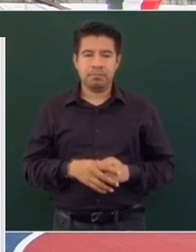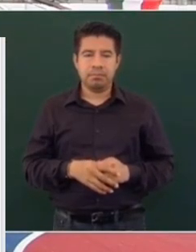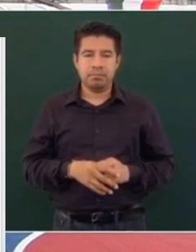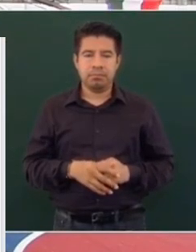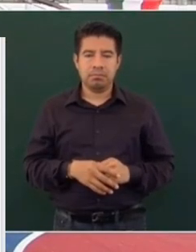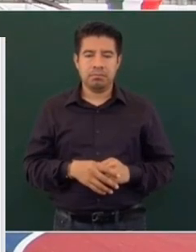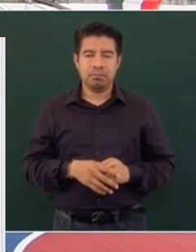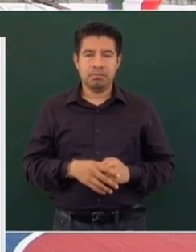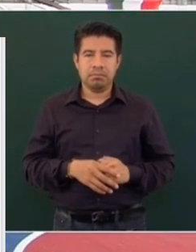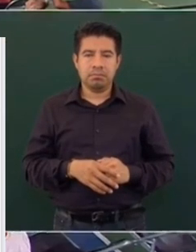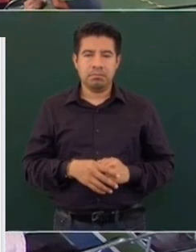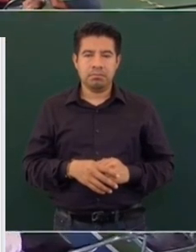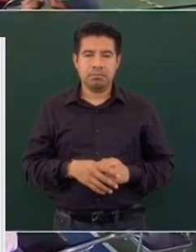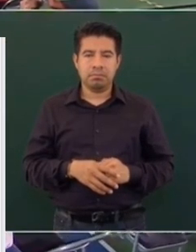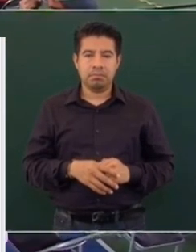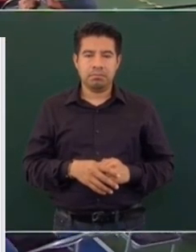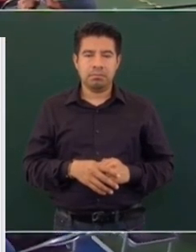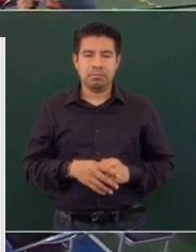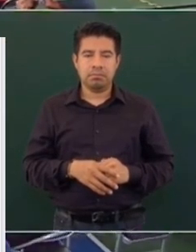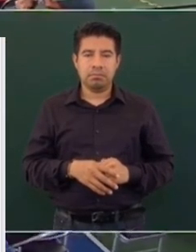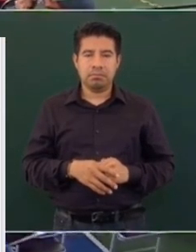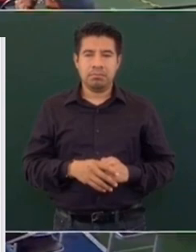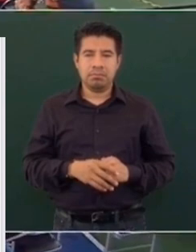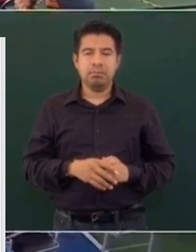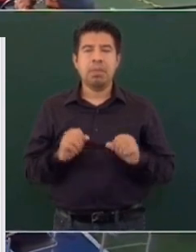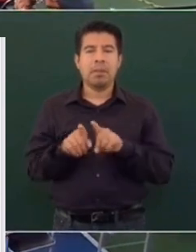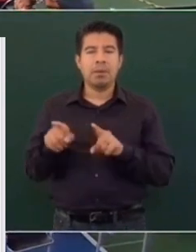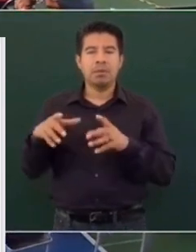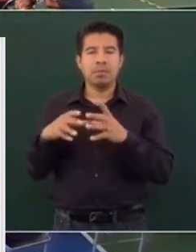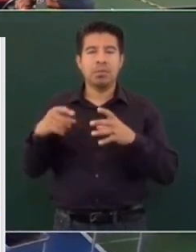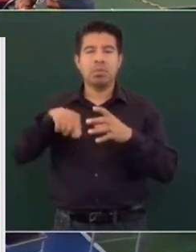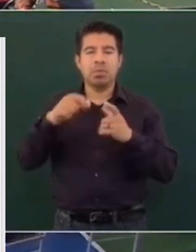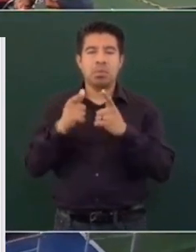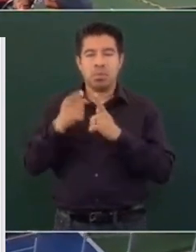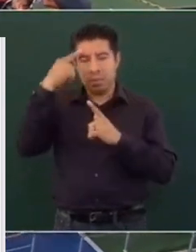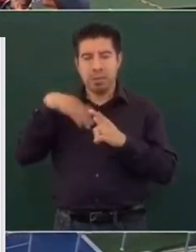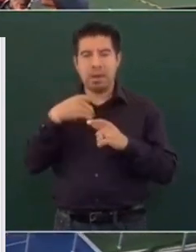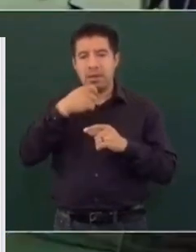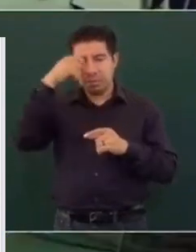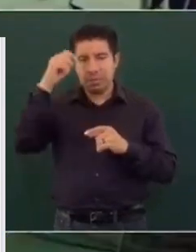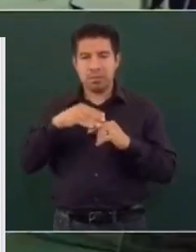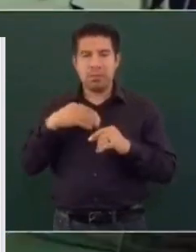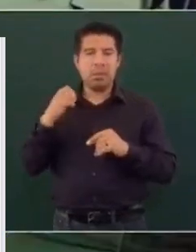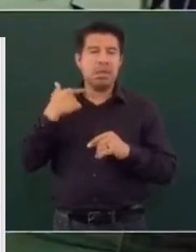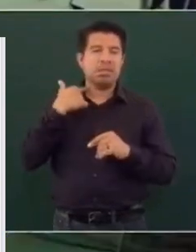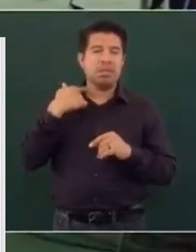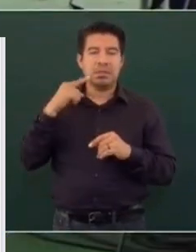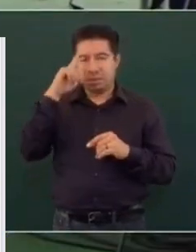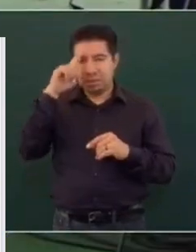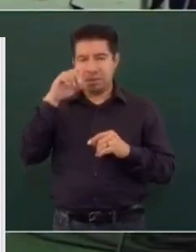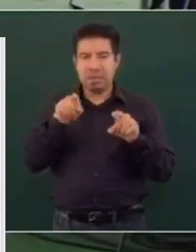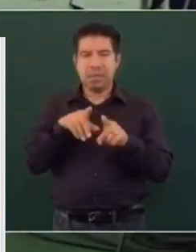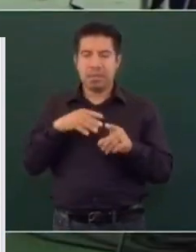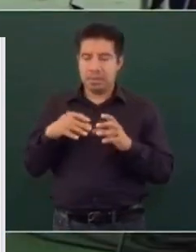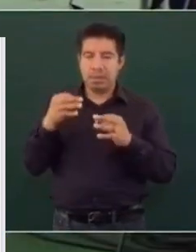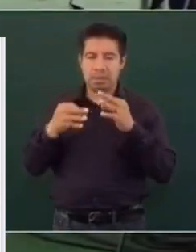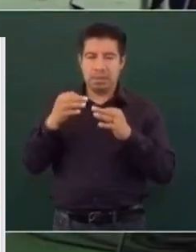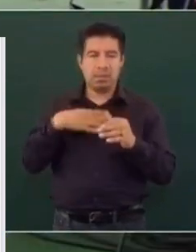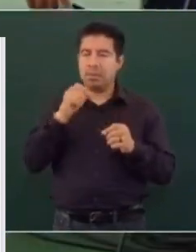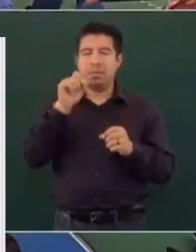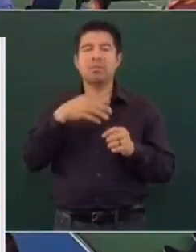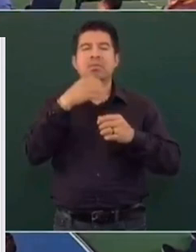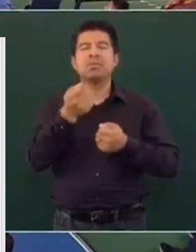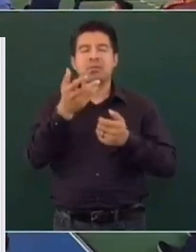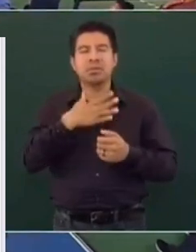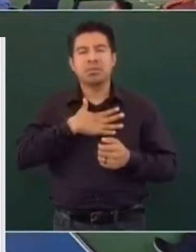elección. También están trabajando con ellos exconsejeros del entonces Instituto Federal Electoral, presidentes, Valdés Urita, también del Tribunal Electoral. ¿Qué comentario le merece? Pues es lo mismo, es